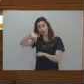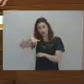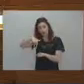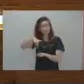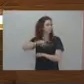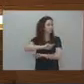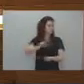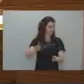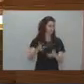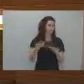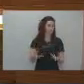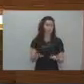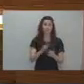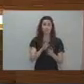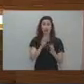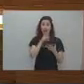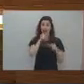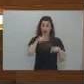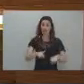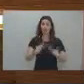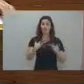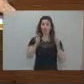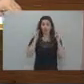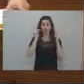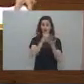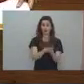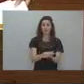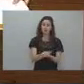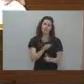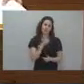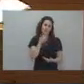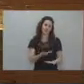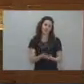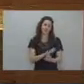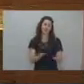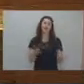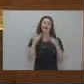Y hasta aquí mi intervención. Espero no haberles aburrido. Muchas gracias.